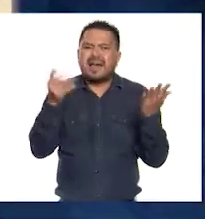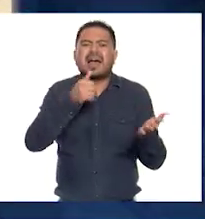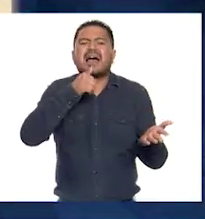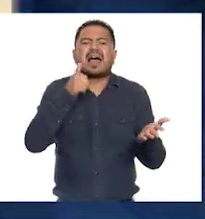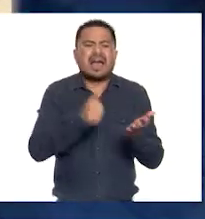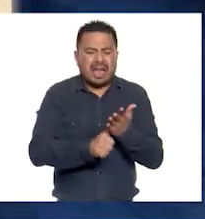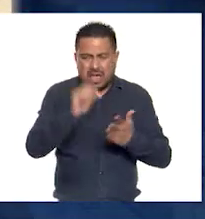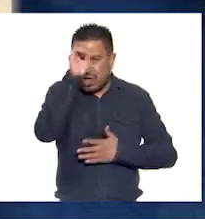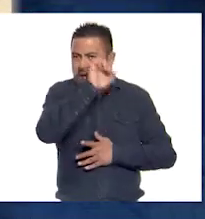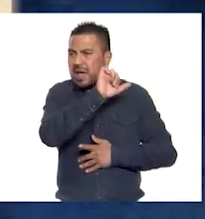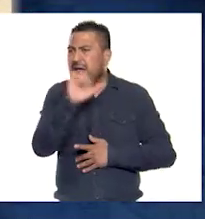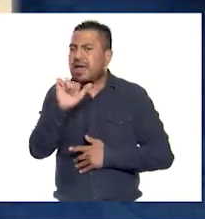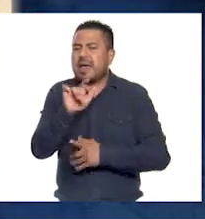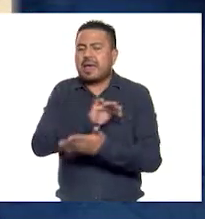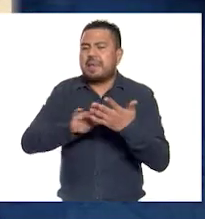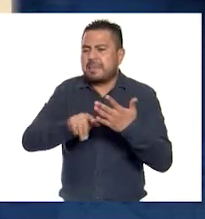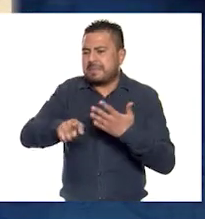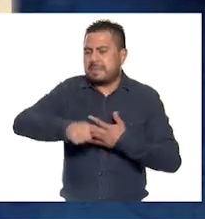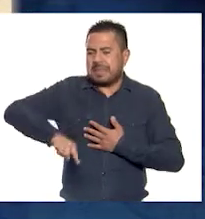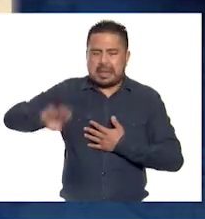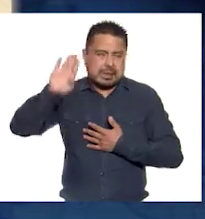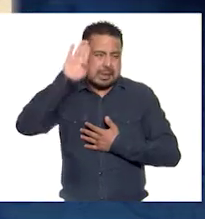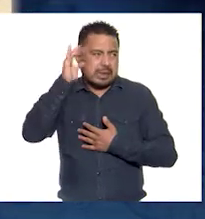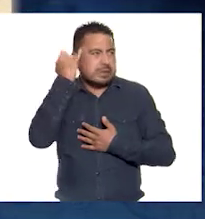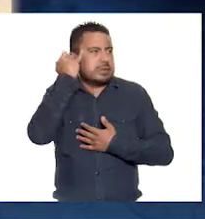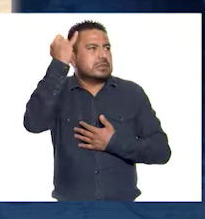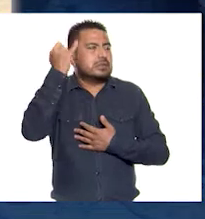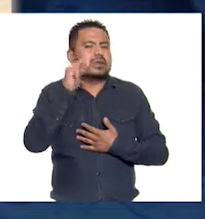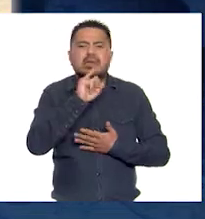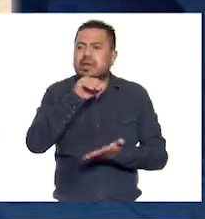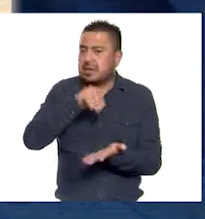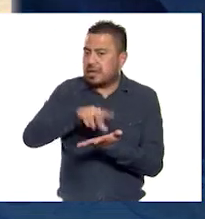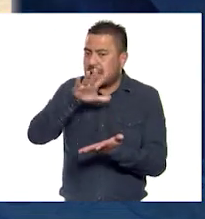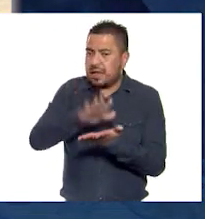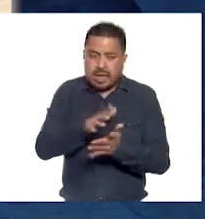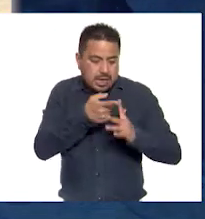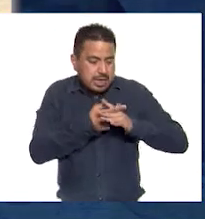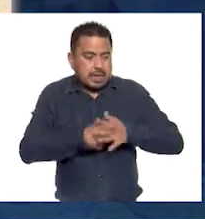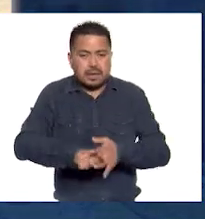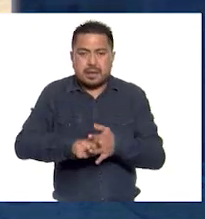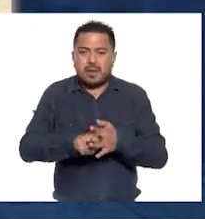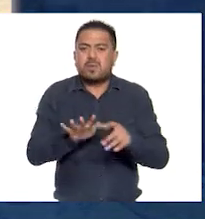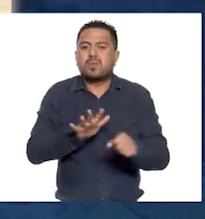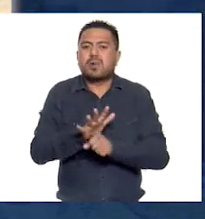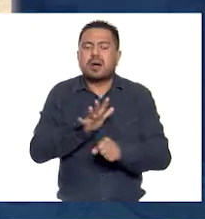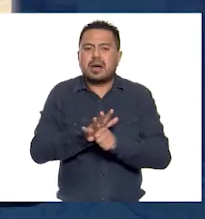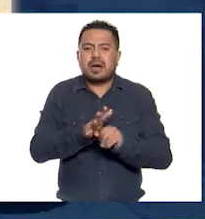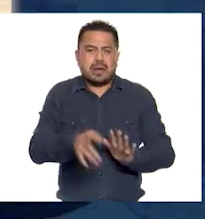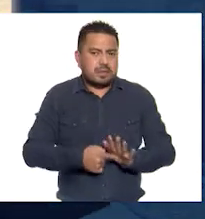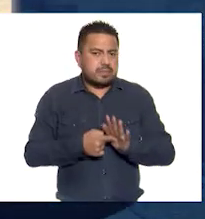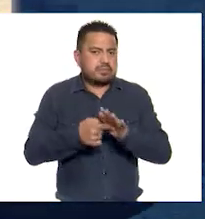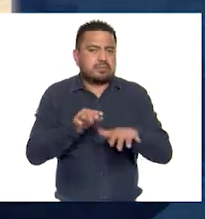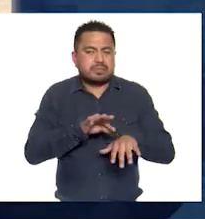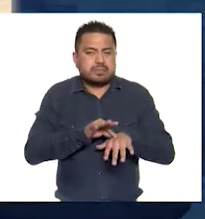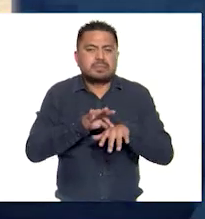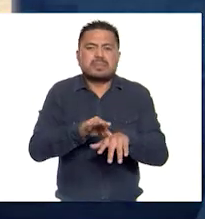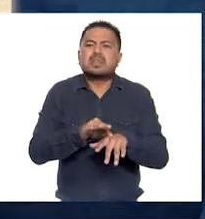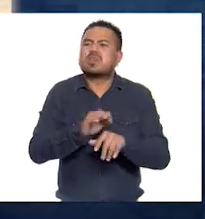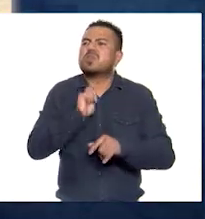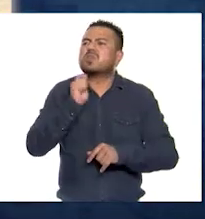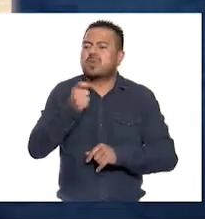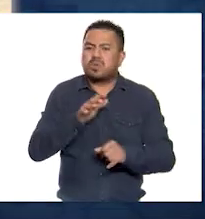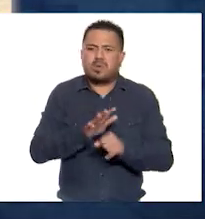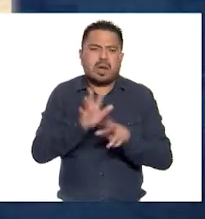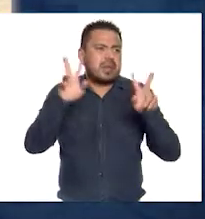opinión dirigidas a un lector imaginario, que deben contener un inicio, en el que nos presentamos y presentamos